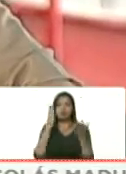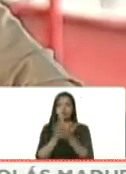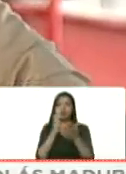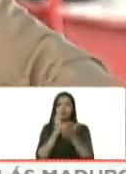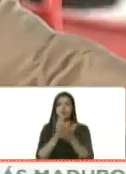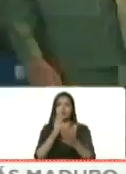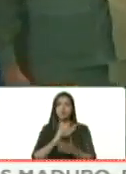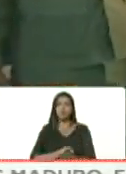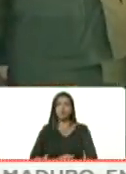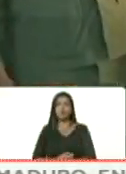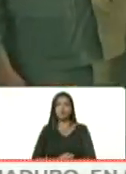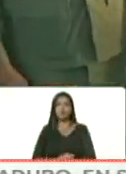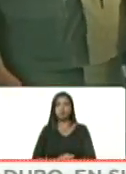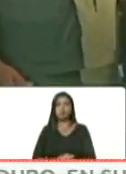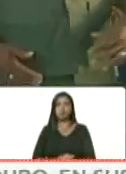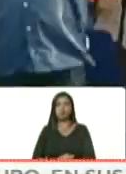siempre.